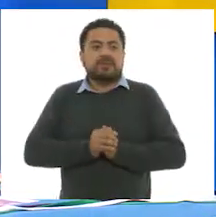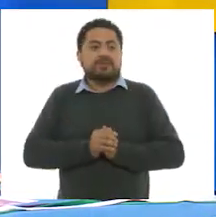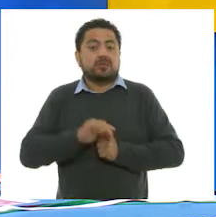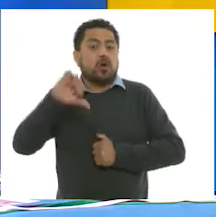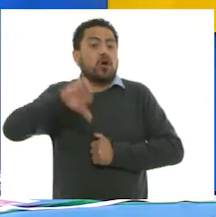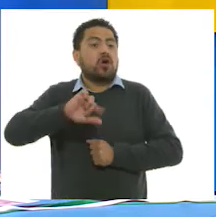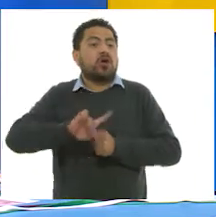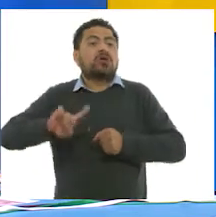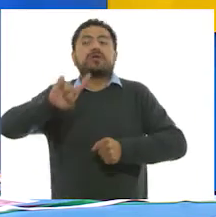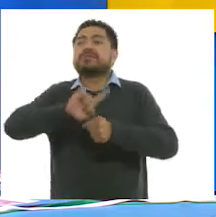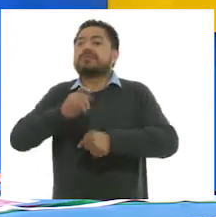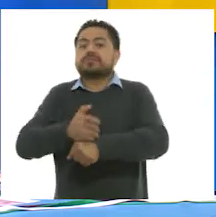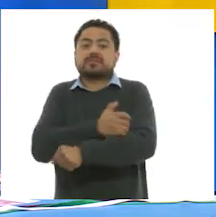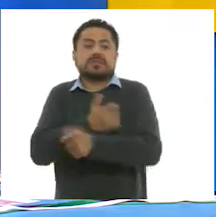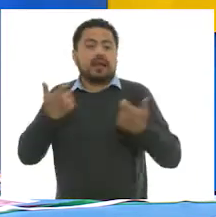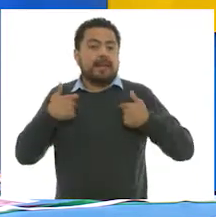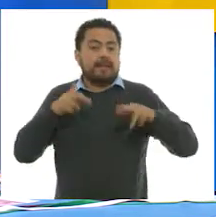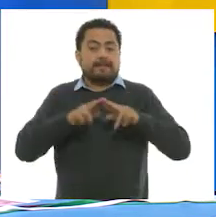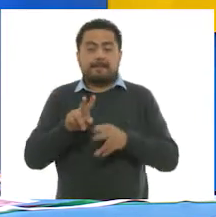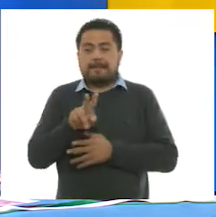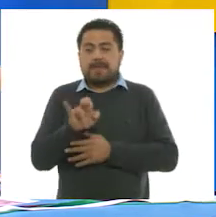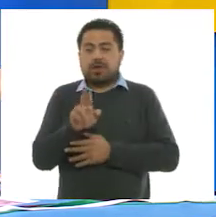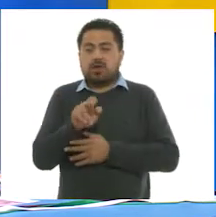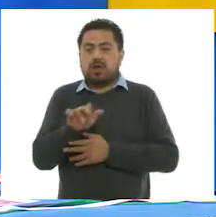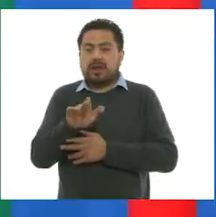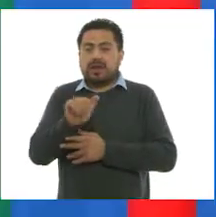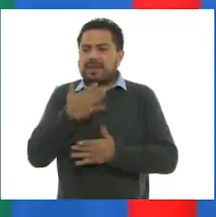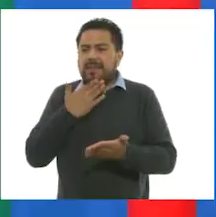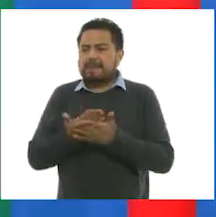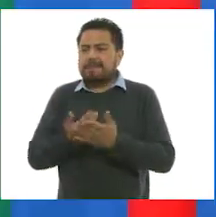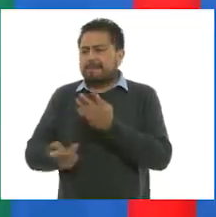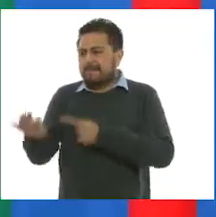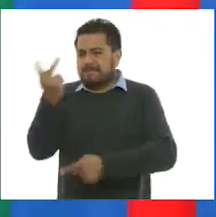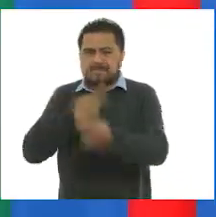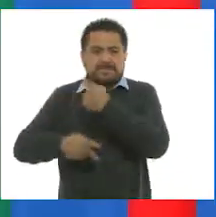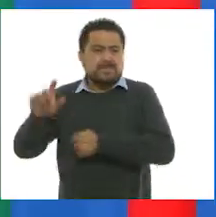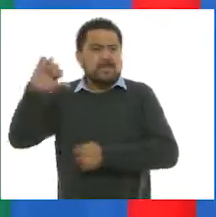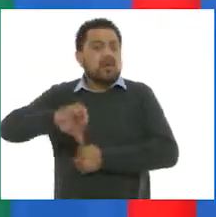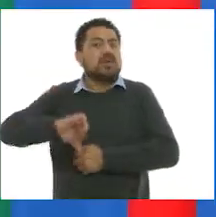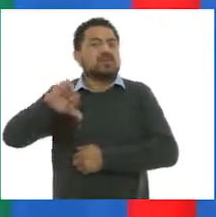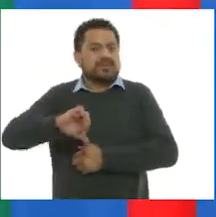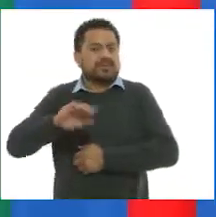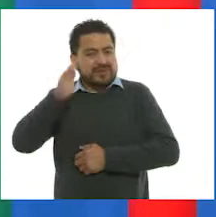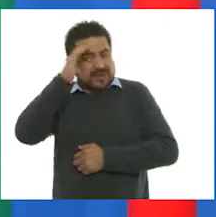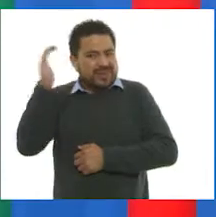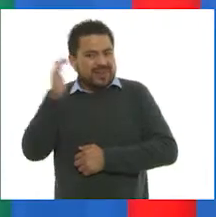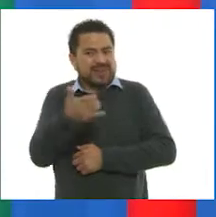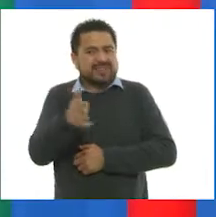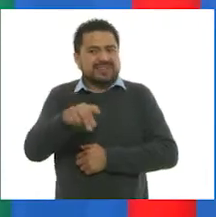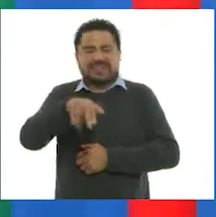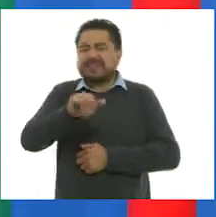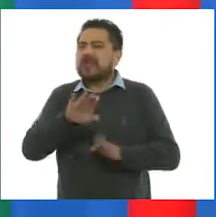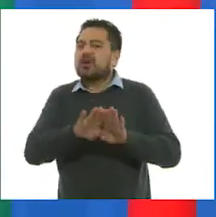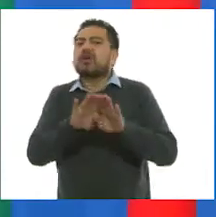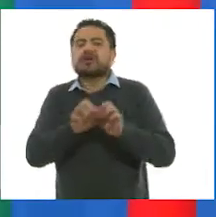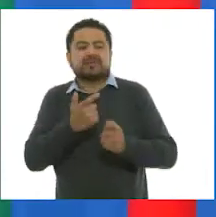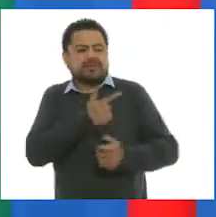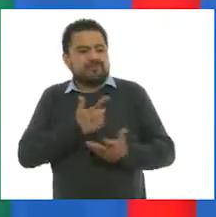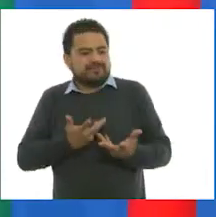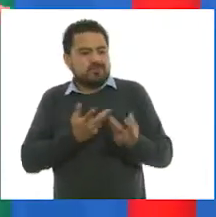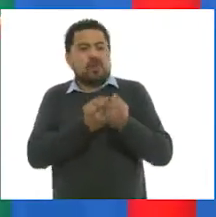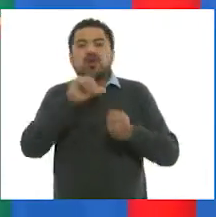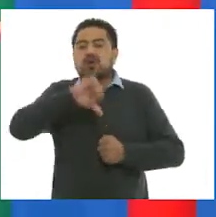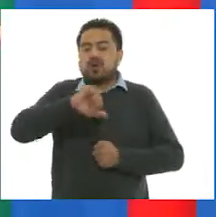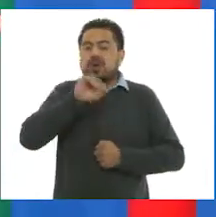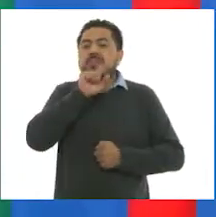El día de hoy nos acompaña la maestra Verónica Hernández, a quien le doy la más cordial de las bienvenidas. Hola Jenny, ¿cómo estás? Qué gusto estar aquí contigo y también